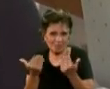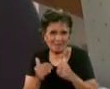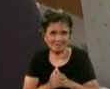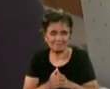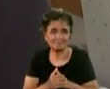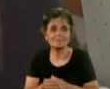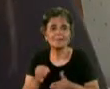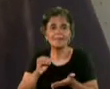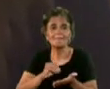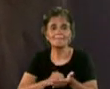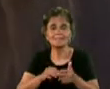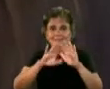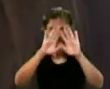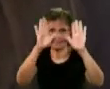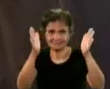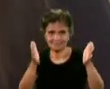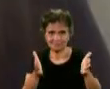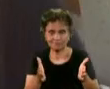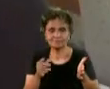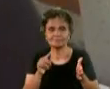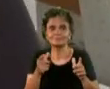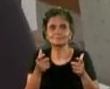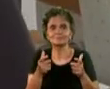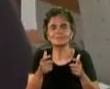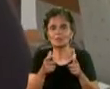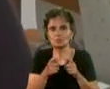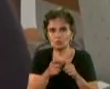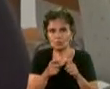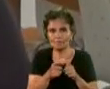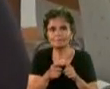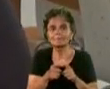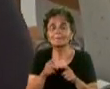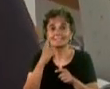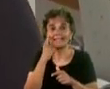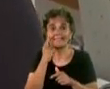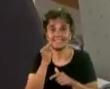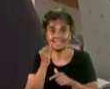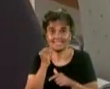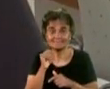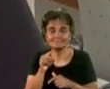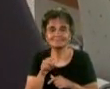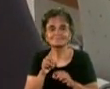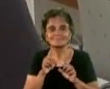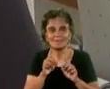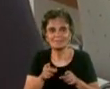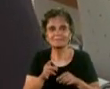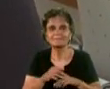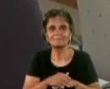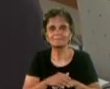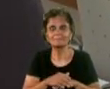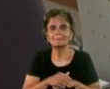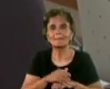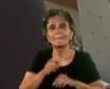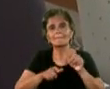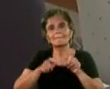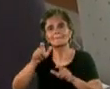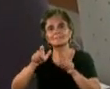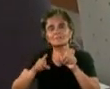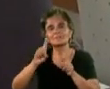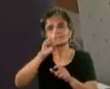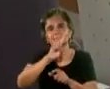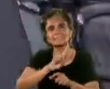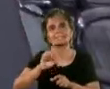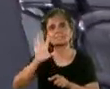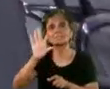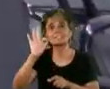hicimos la inauguración de la aula híbrida. En particular ese día del acto hicimos, bueno, Nos acompañaron 150 personas